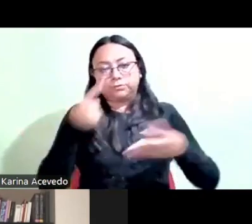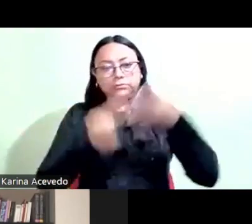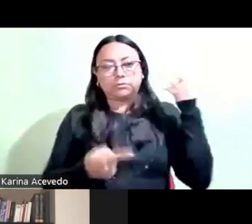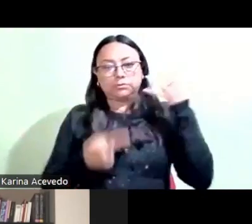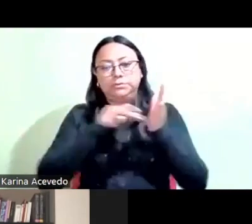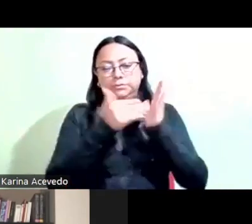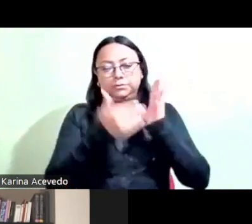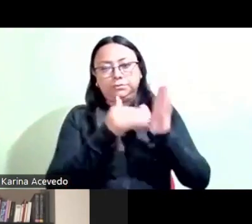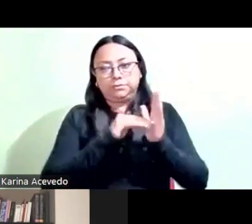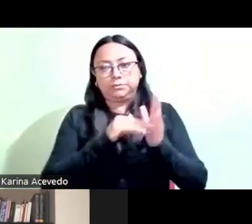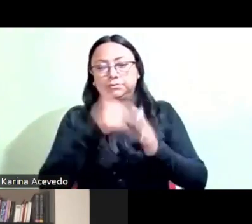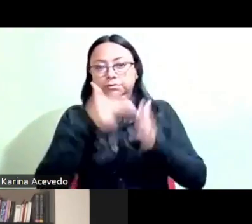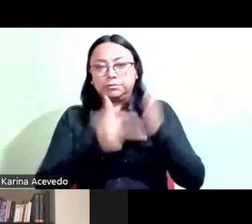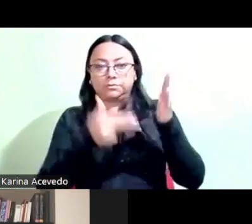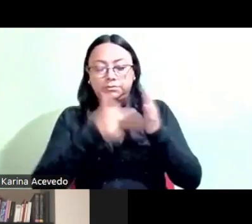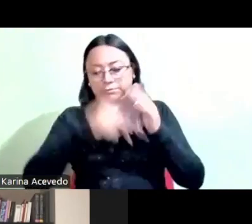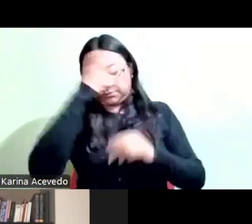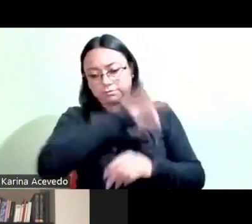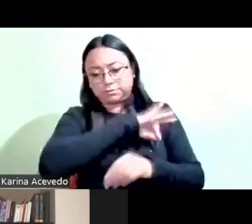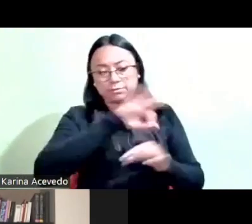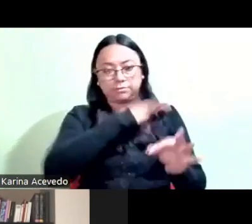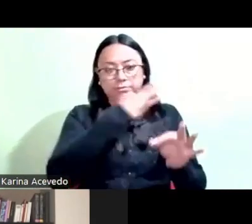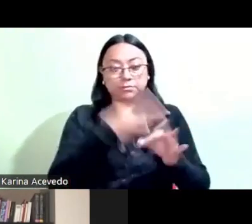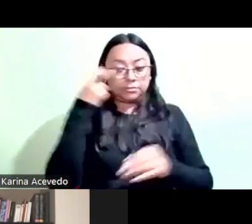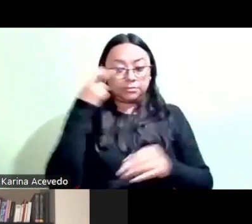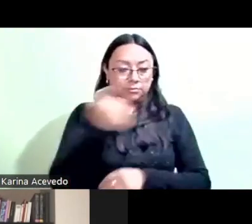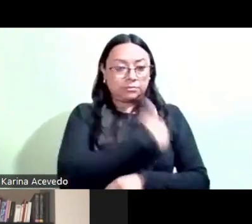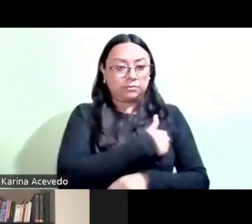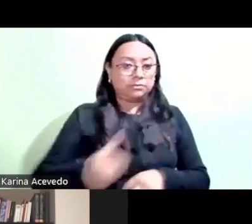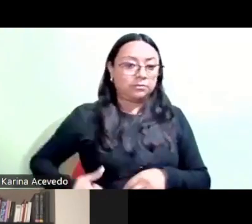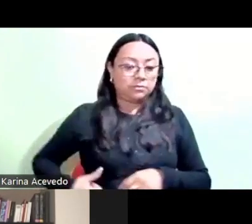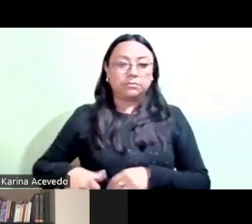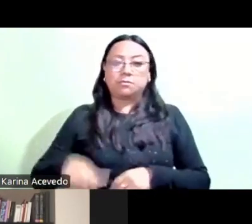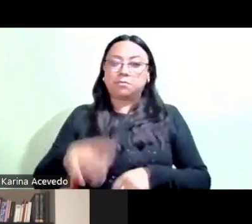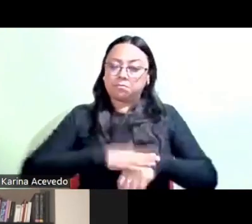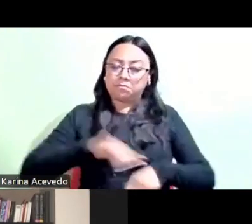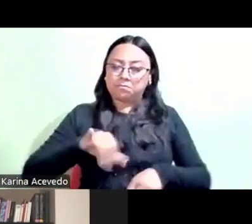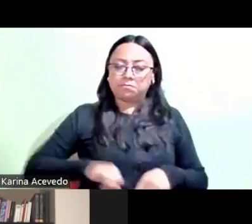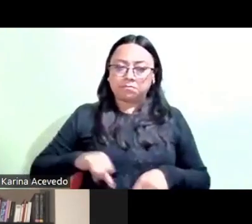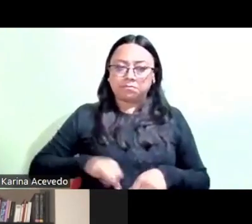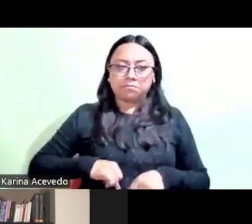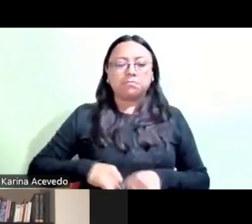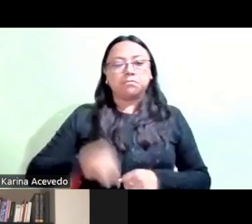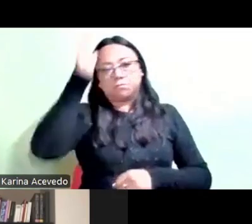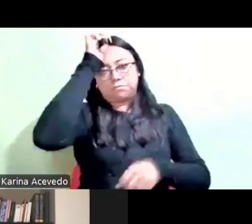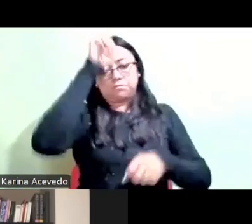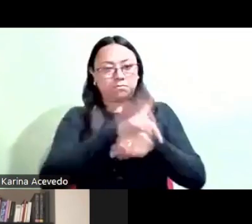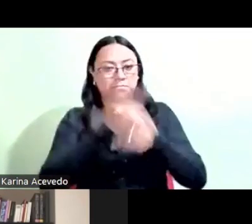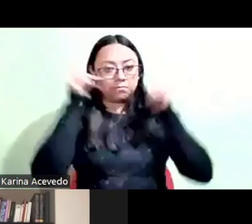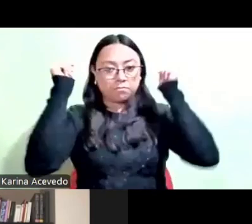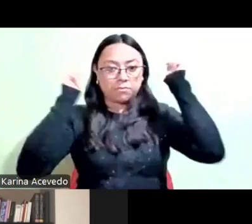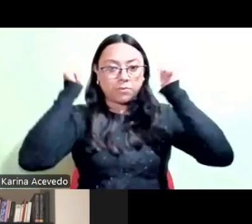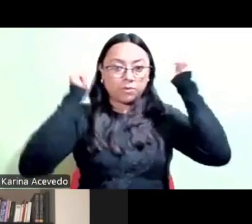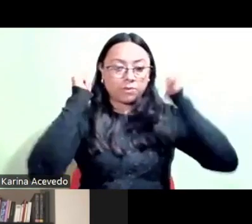de ejecución, precisa la alcaldía como uno de los principales sitios de interés cultural, turístico y comercial de la Ciudad de México y la estimulación de